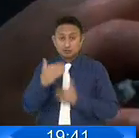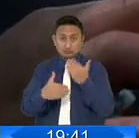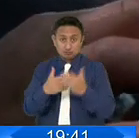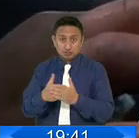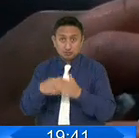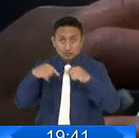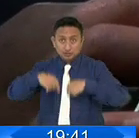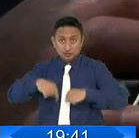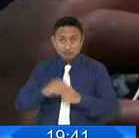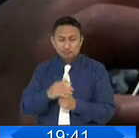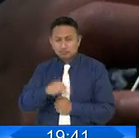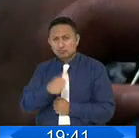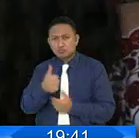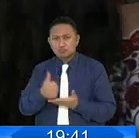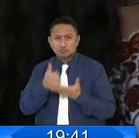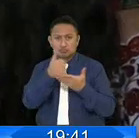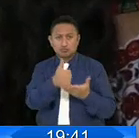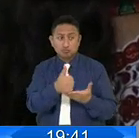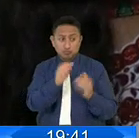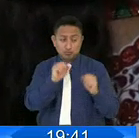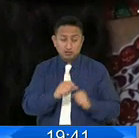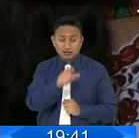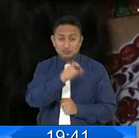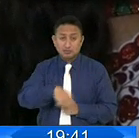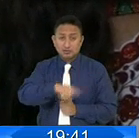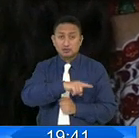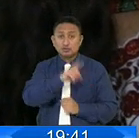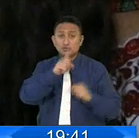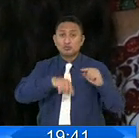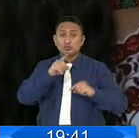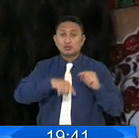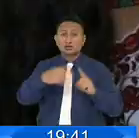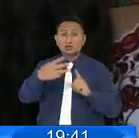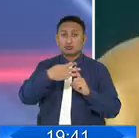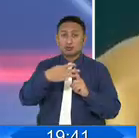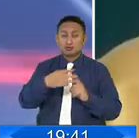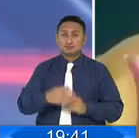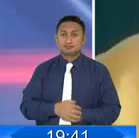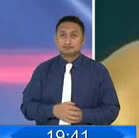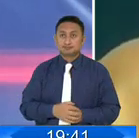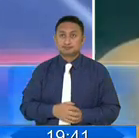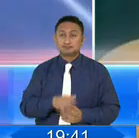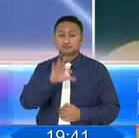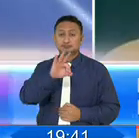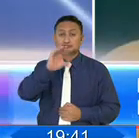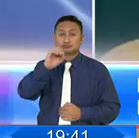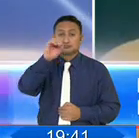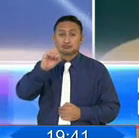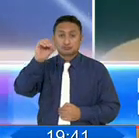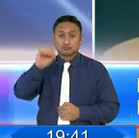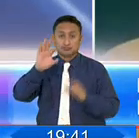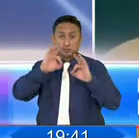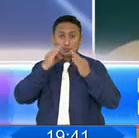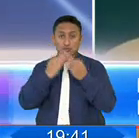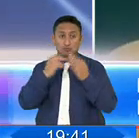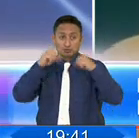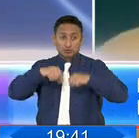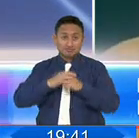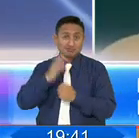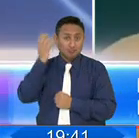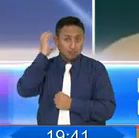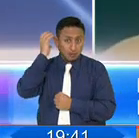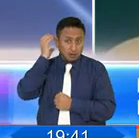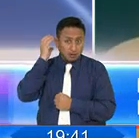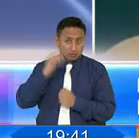también ofrecen otras soluciones para aquellos que no pueden acceder a la educación virtual. Es el 90% de familias que tienen acceso a radio